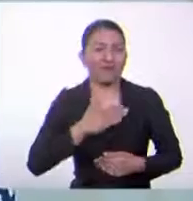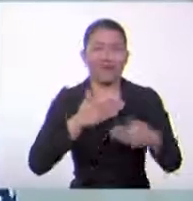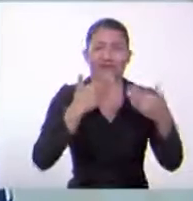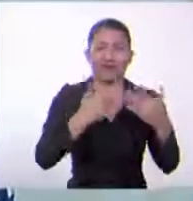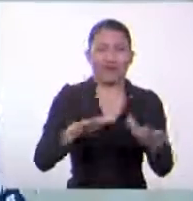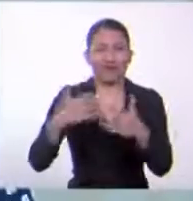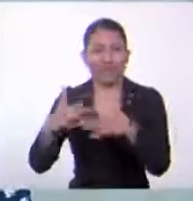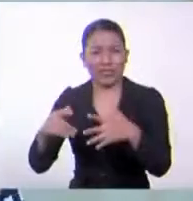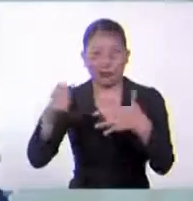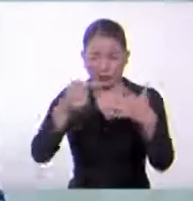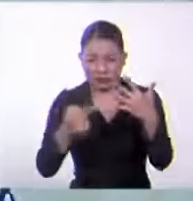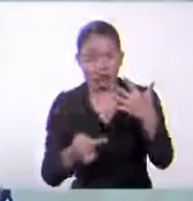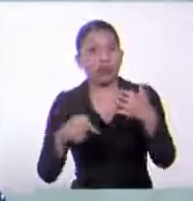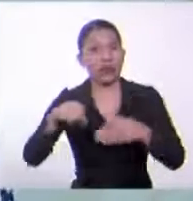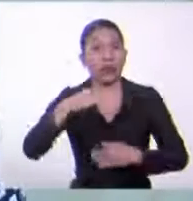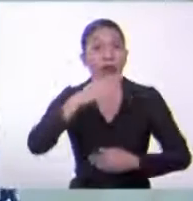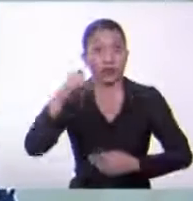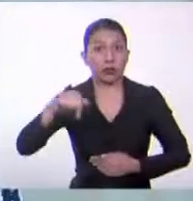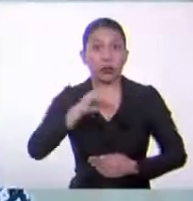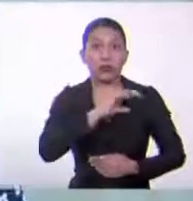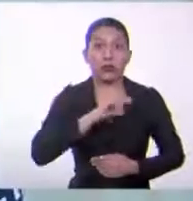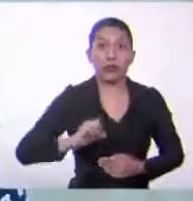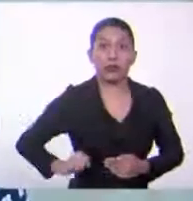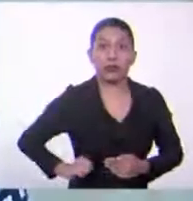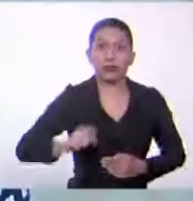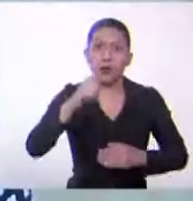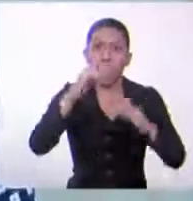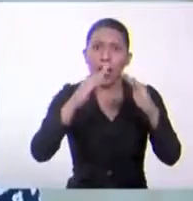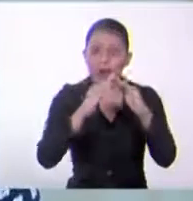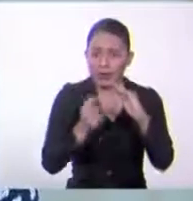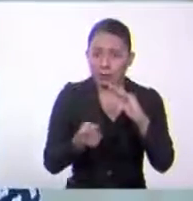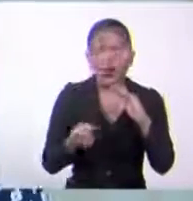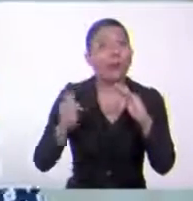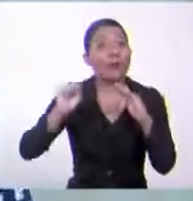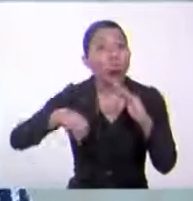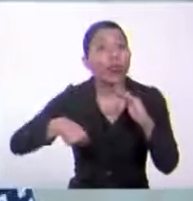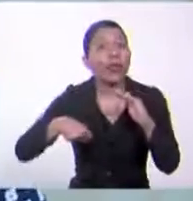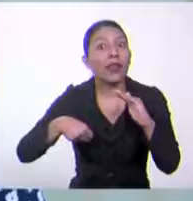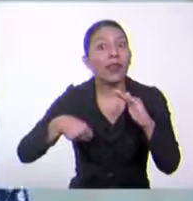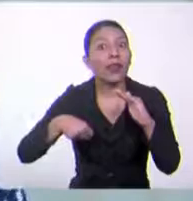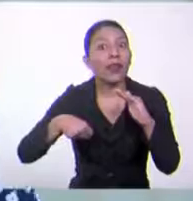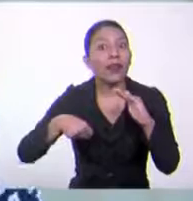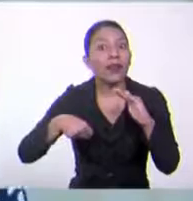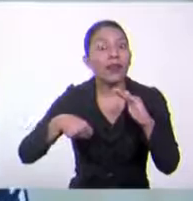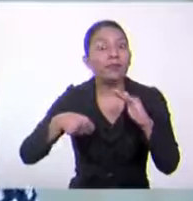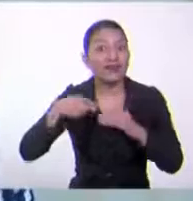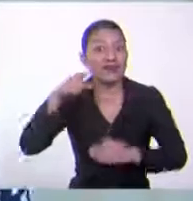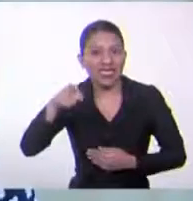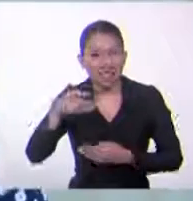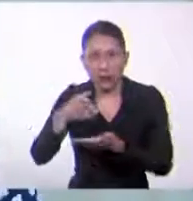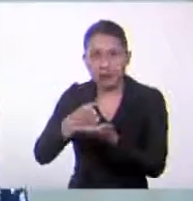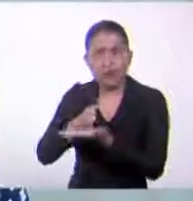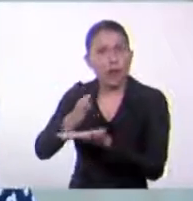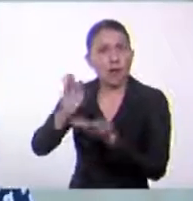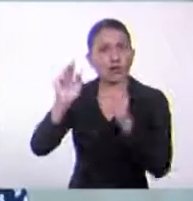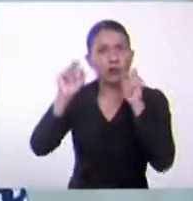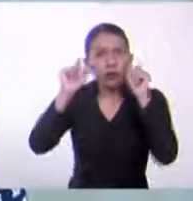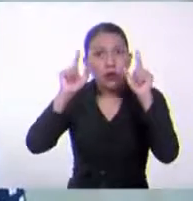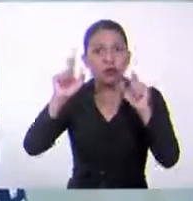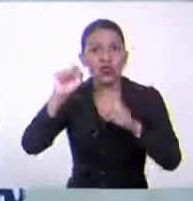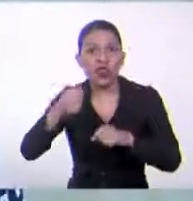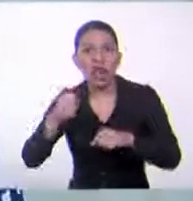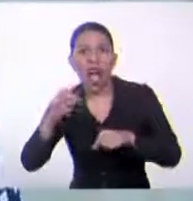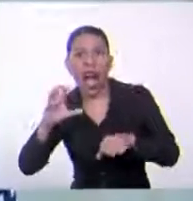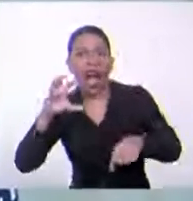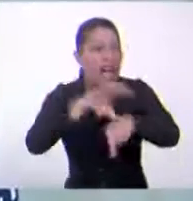en nuestro país y podrías tener uno cerca de tu casa. Bueno, pues estas criaturas tan fascinantes pueden cazar